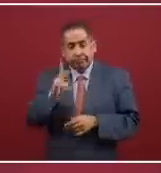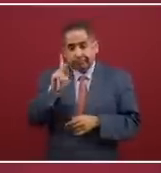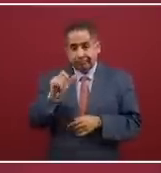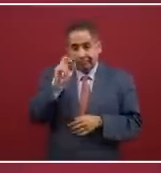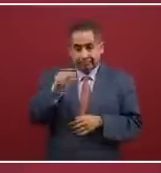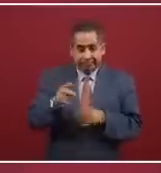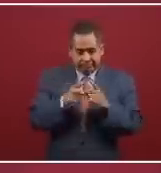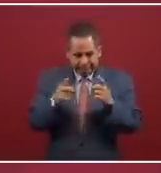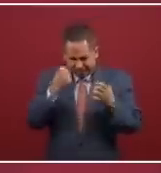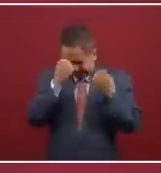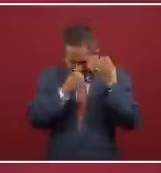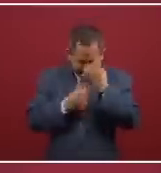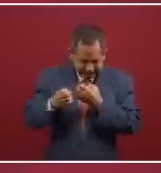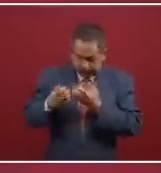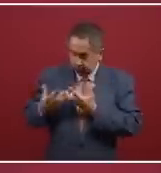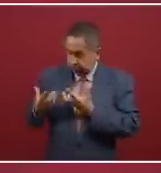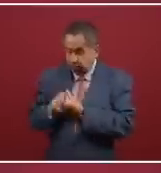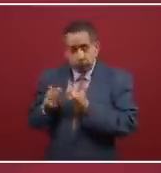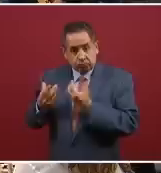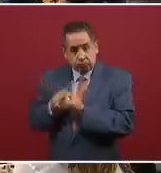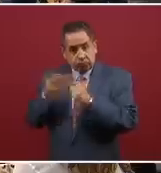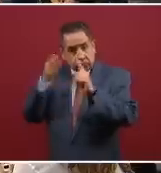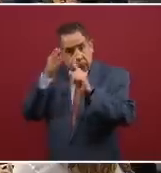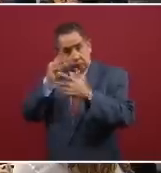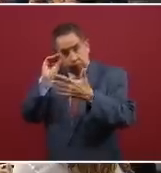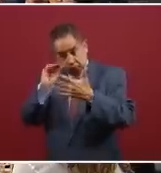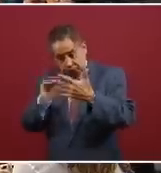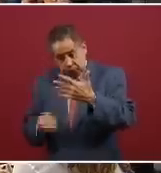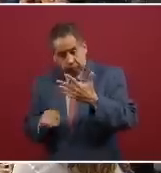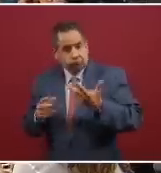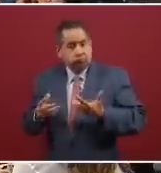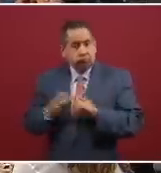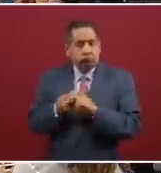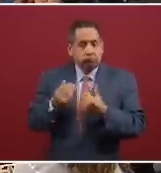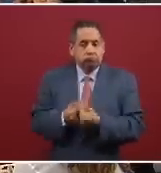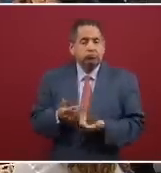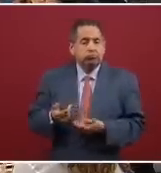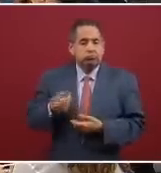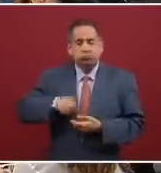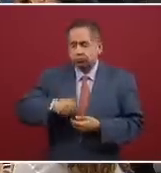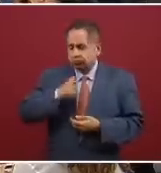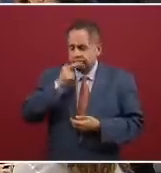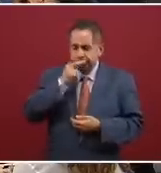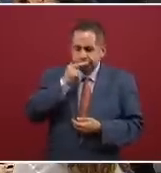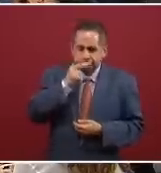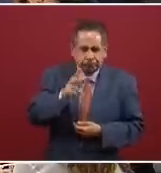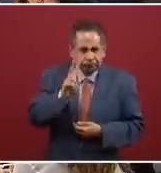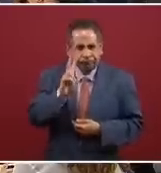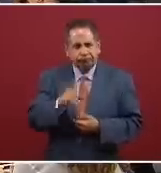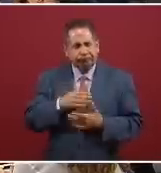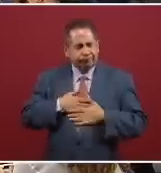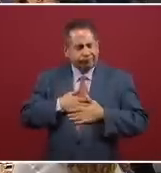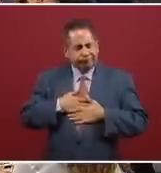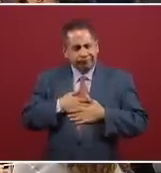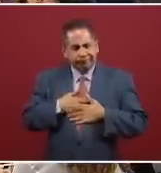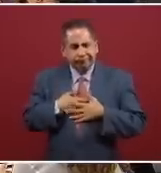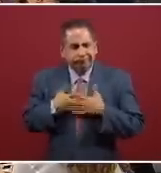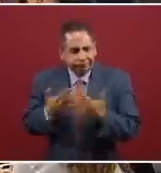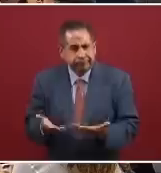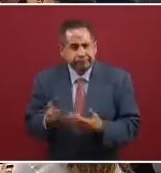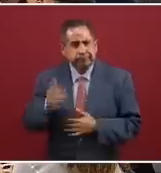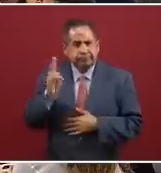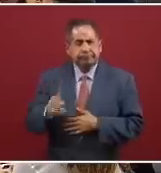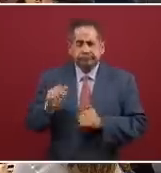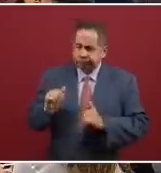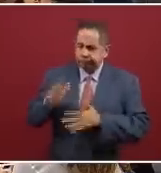de desarrollo revisamos los proyectos juntos hay mucha comunicación y nosotros tenemos la mejor y más sincera disposición